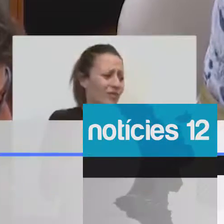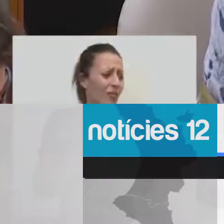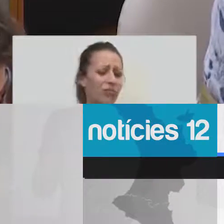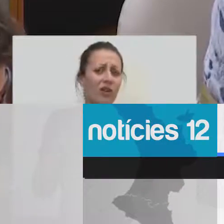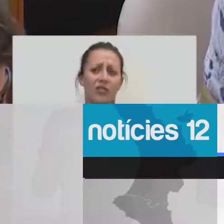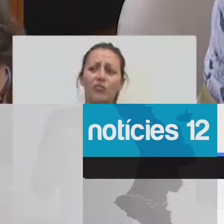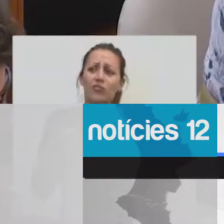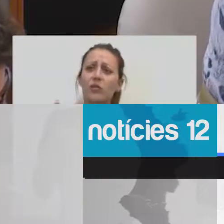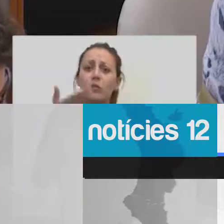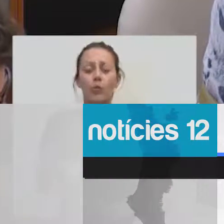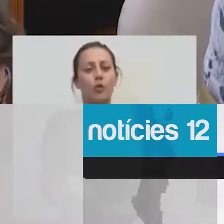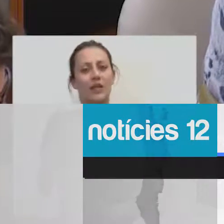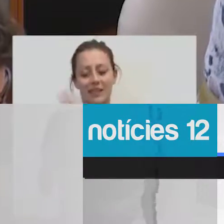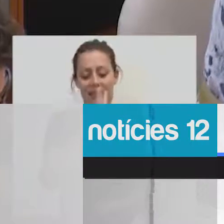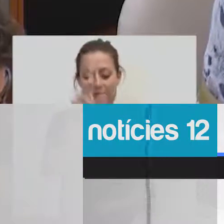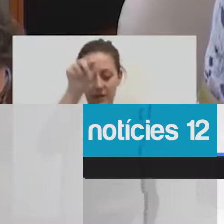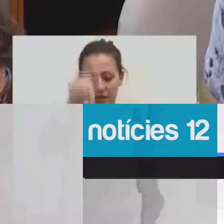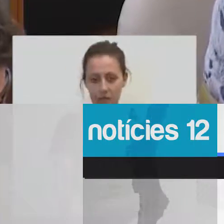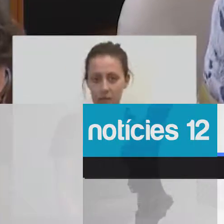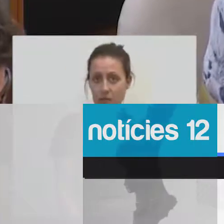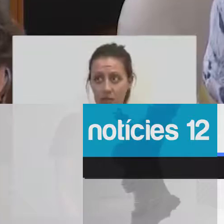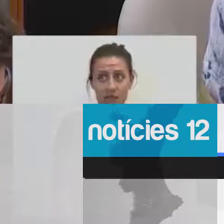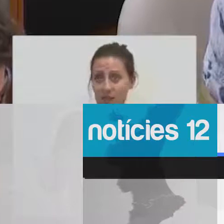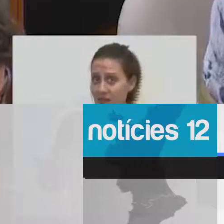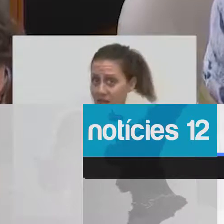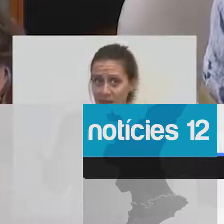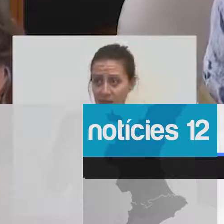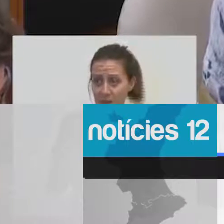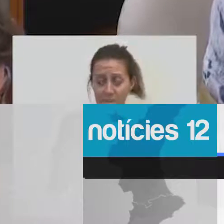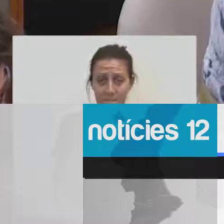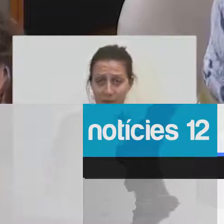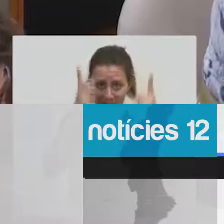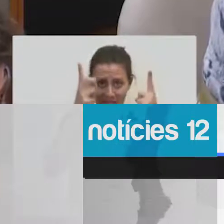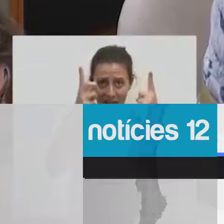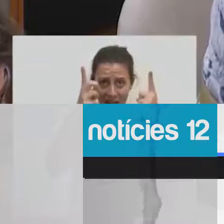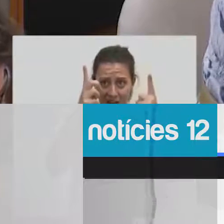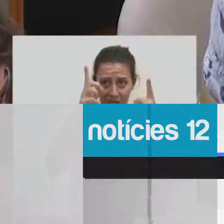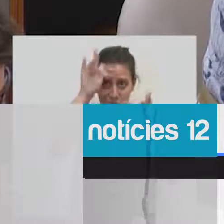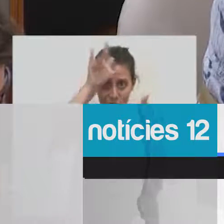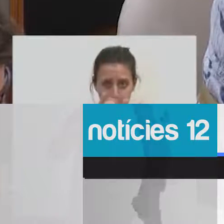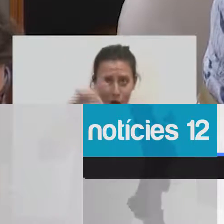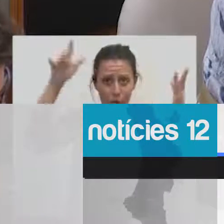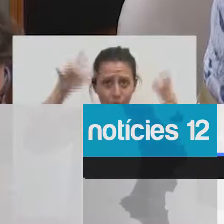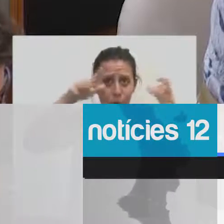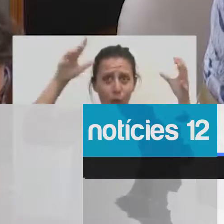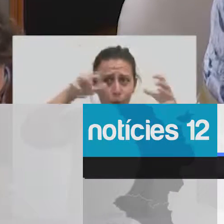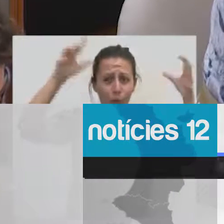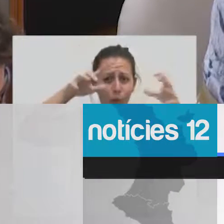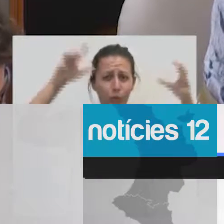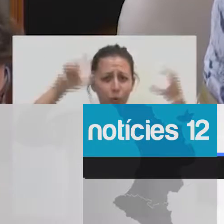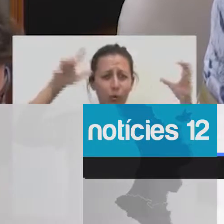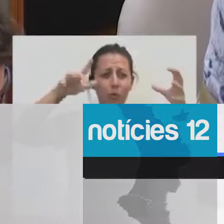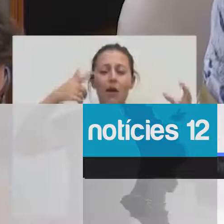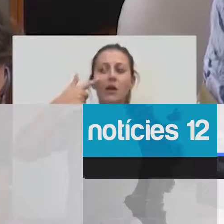a la Vega Baja desde prácticamente el primer día que empezamos a vivir esta lluvia